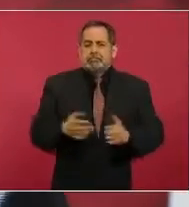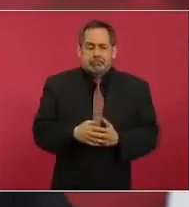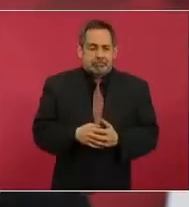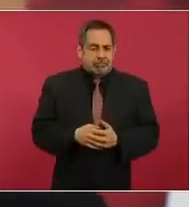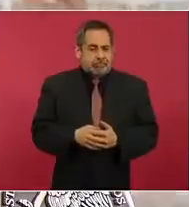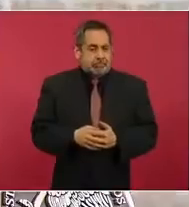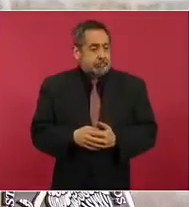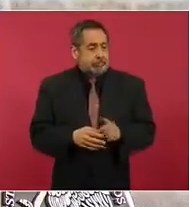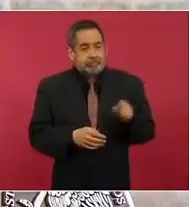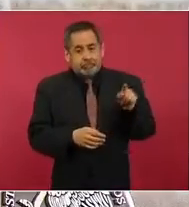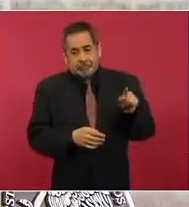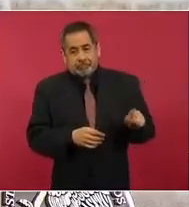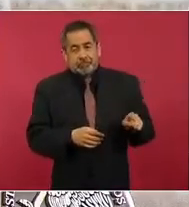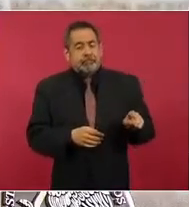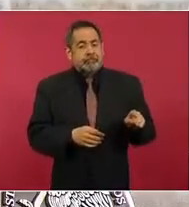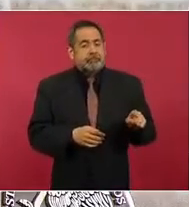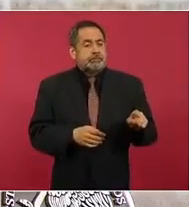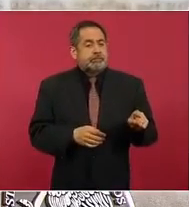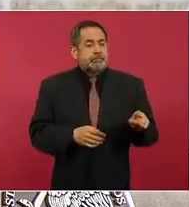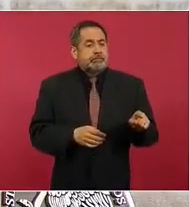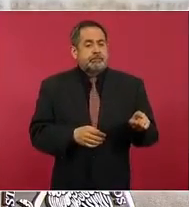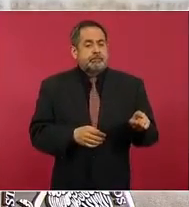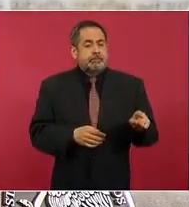fue el que